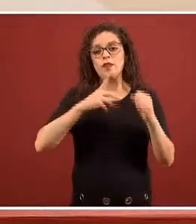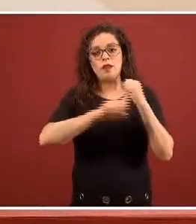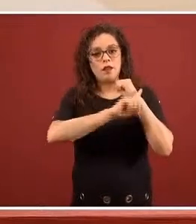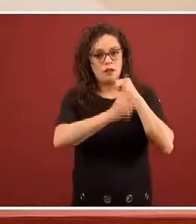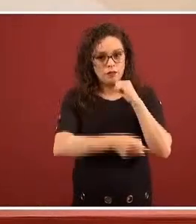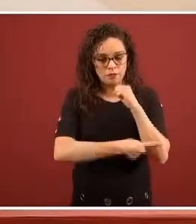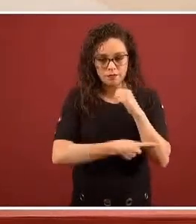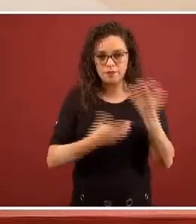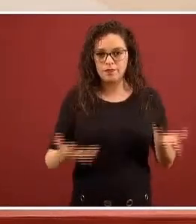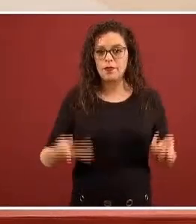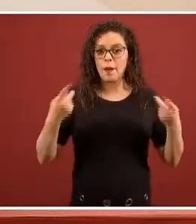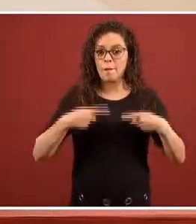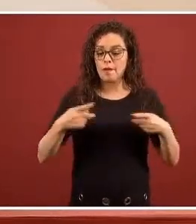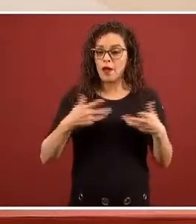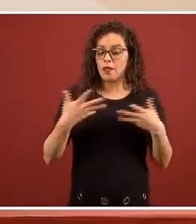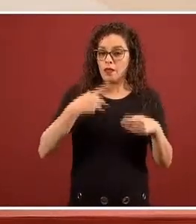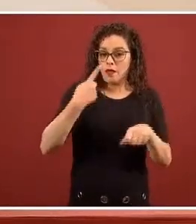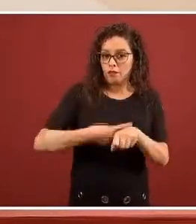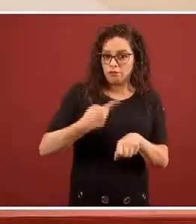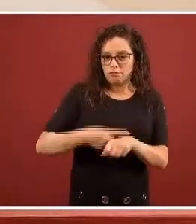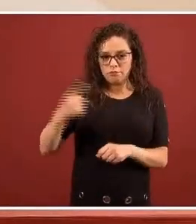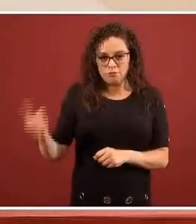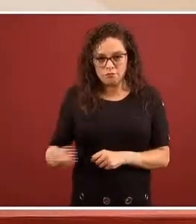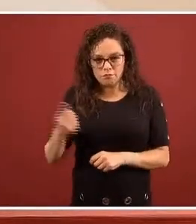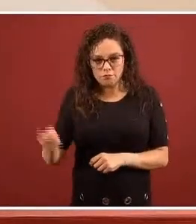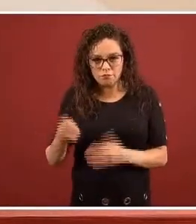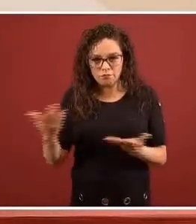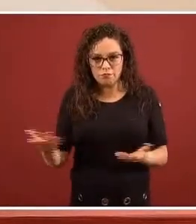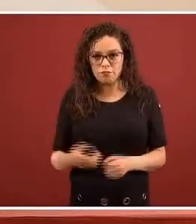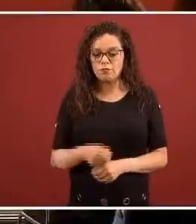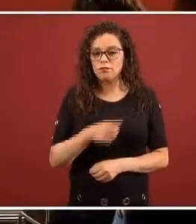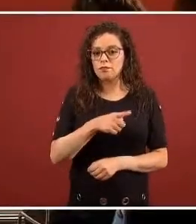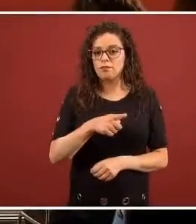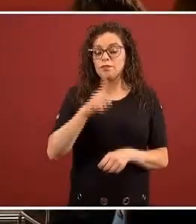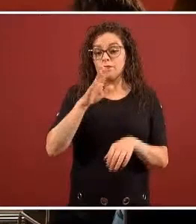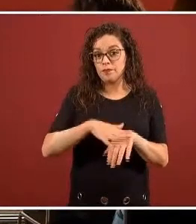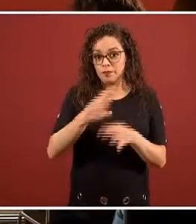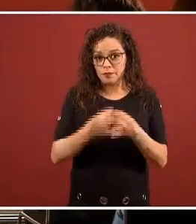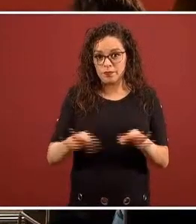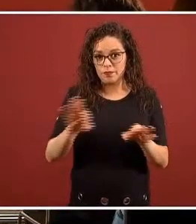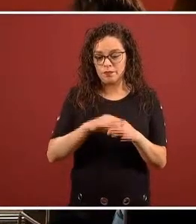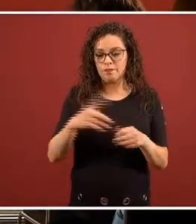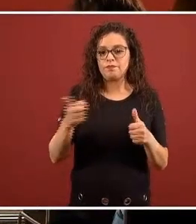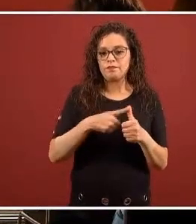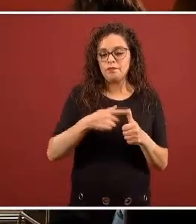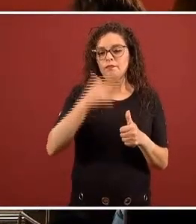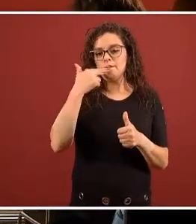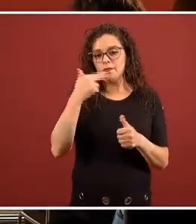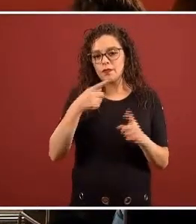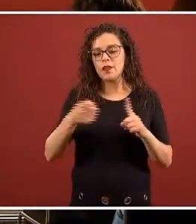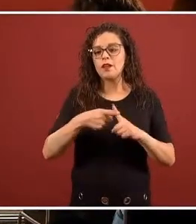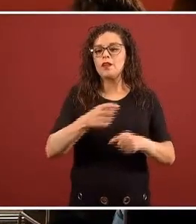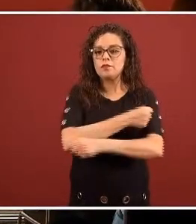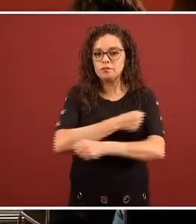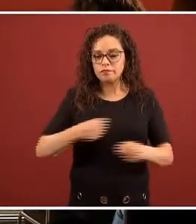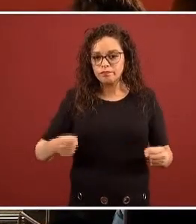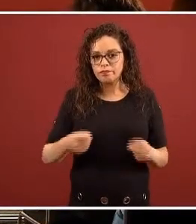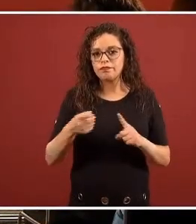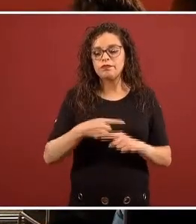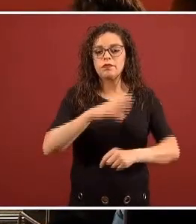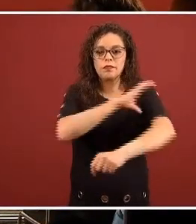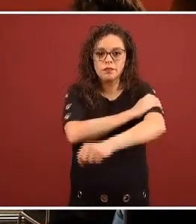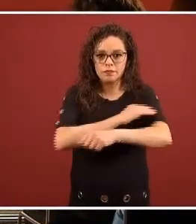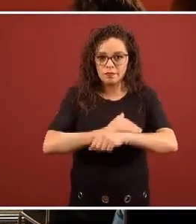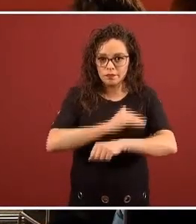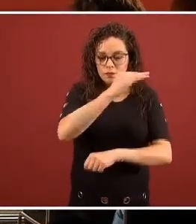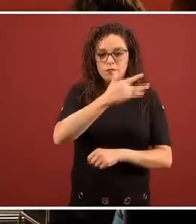padecen alguna enfermedad crónica, en particular diabetes, hipertensión, obesidad, enfermedad cardíaca y pulmonar